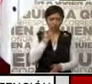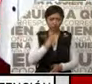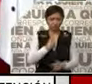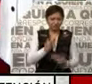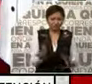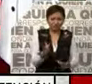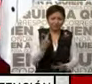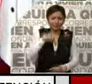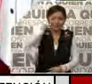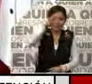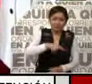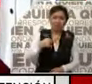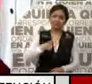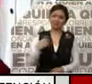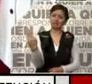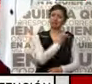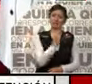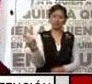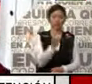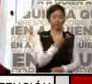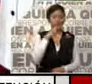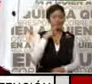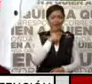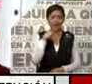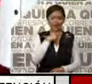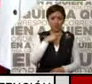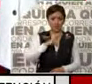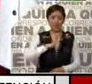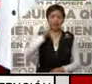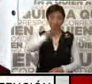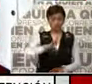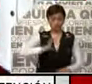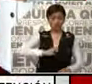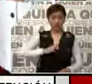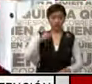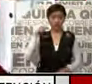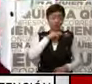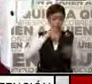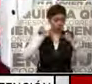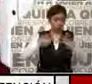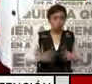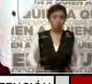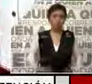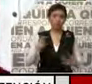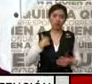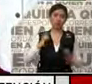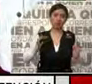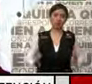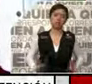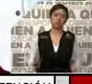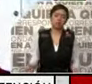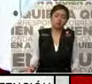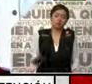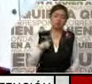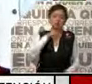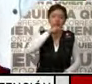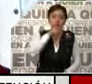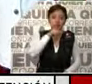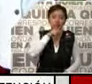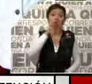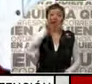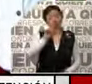realmente para mí es muy urgente porque pues el cáncer avanza con rapidez. Entonces, Susana, un dato importante también que hay que destacar